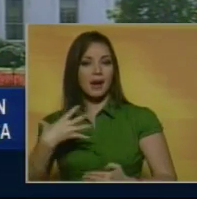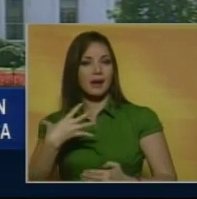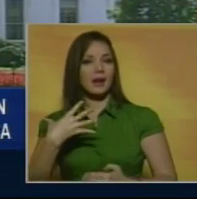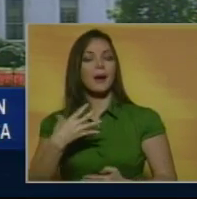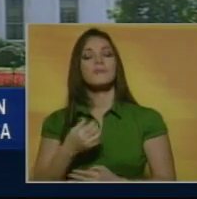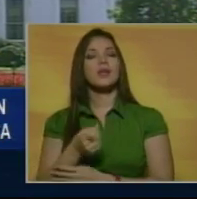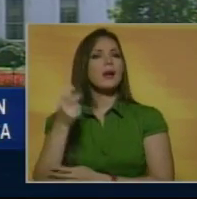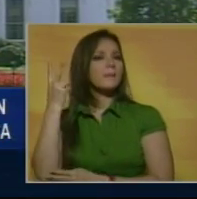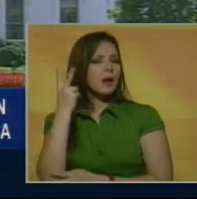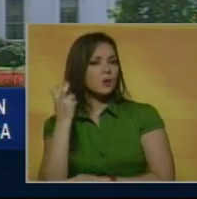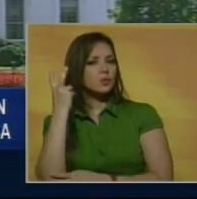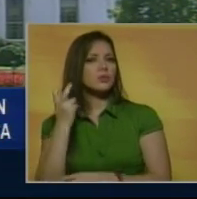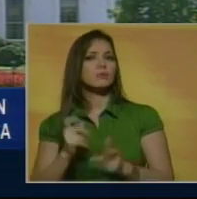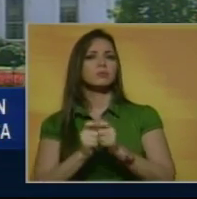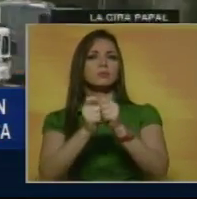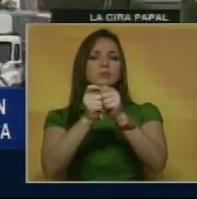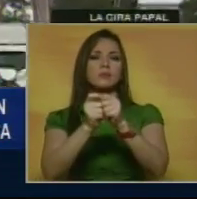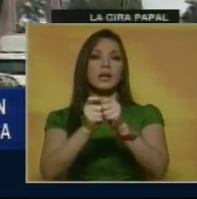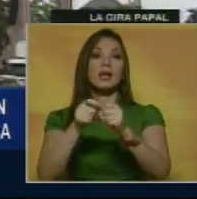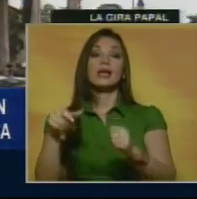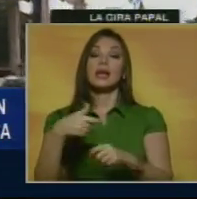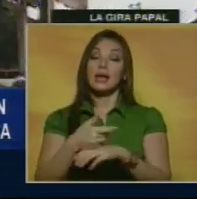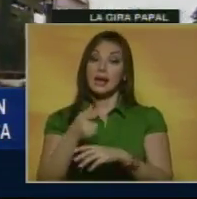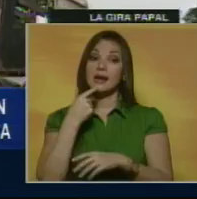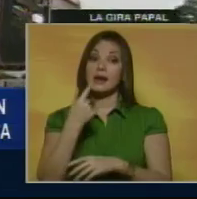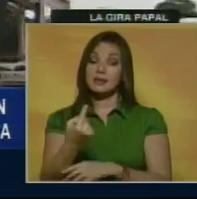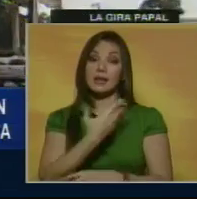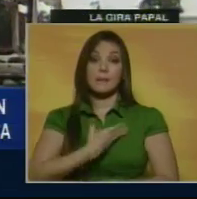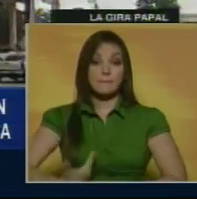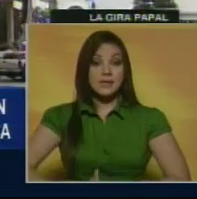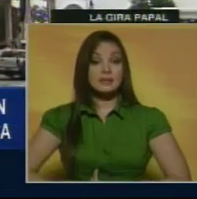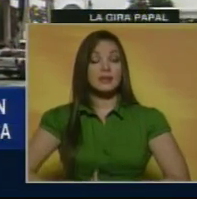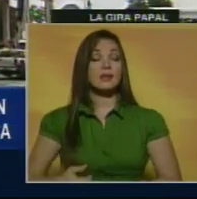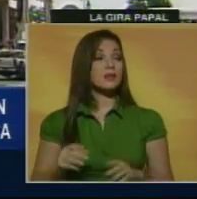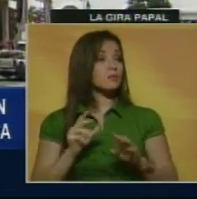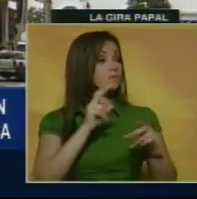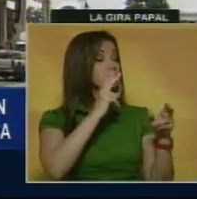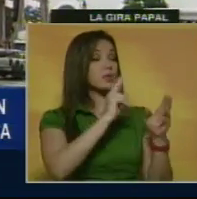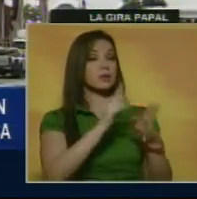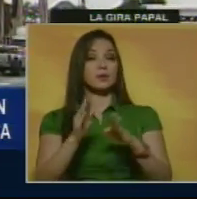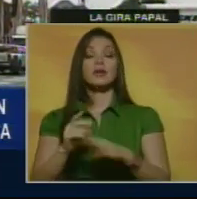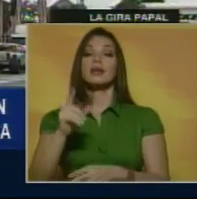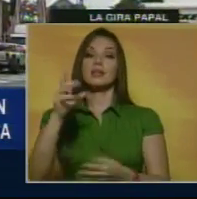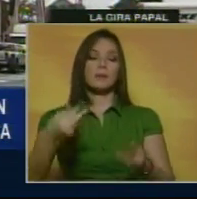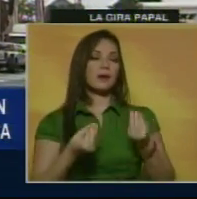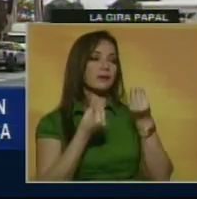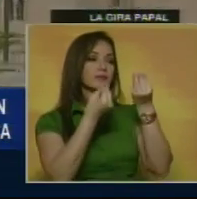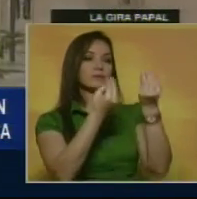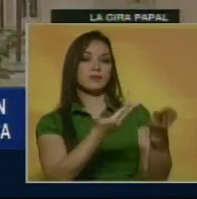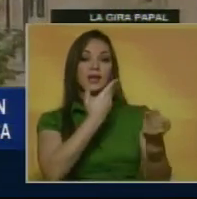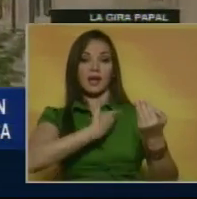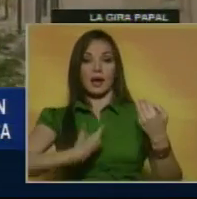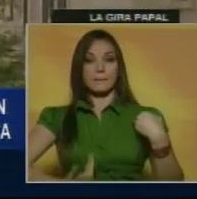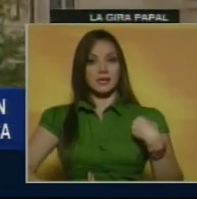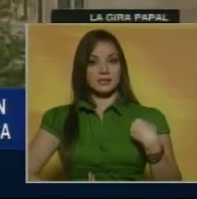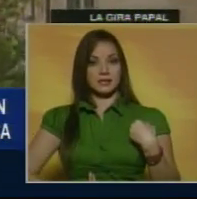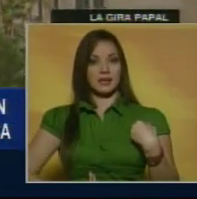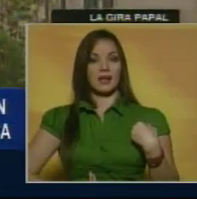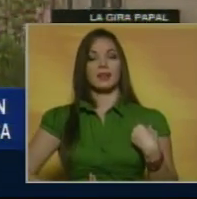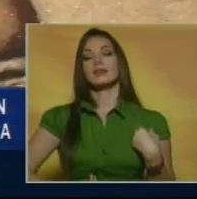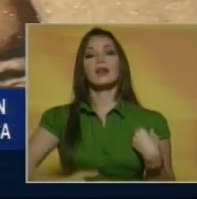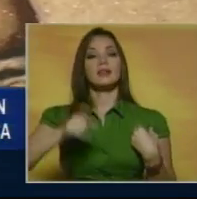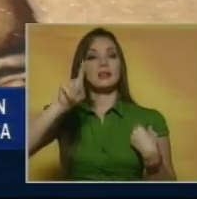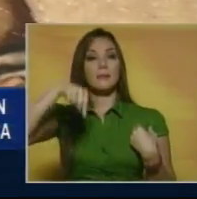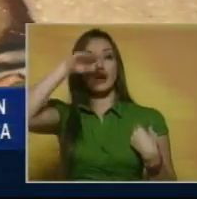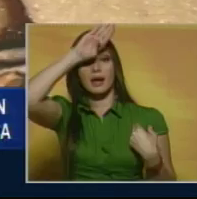bienvenida que presidirá el mandatario estadounidense y donde le otorgará los honores de jefe de Estado. El Sumo Pontífice también